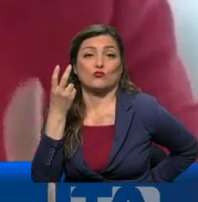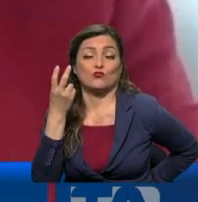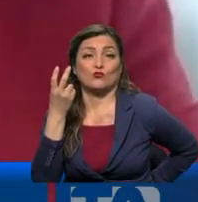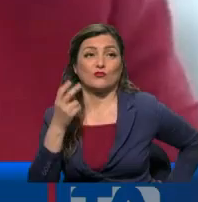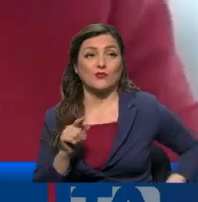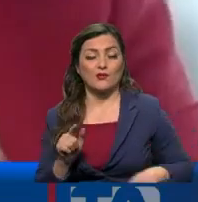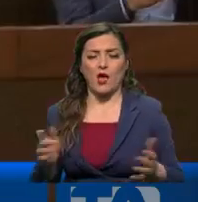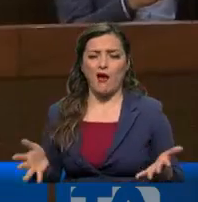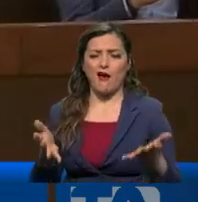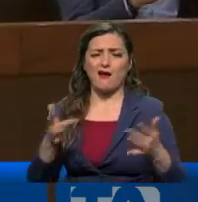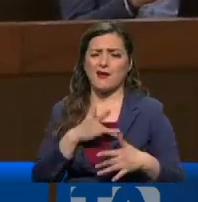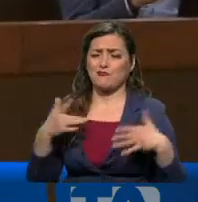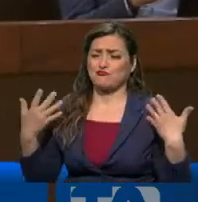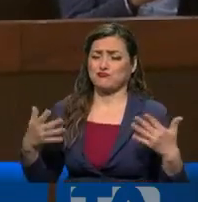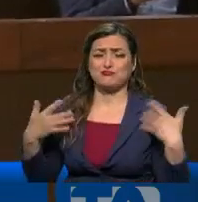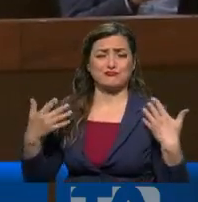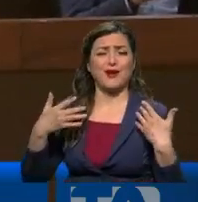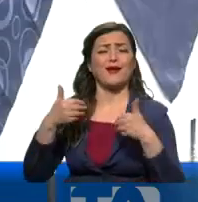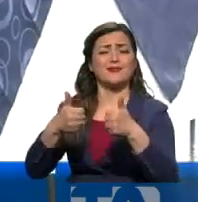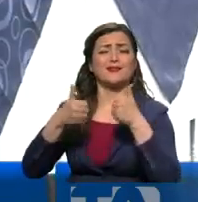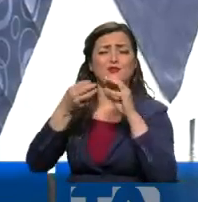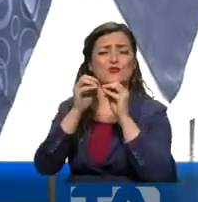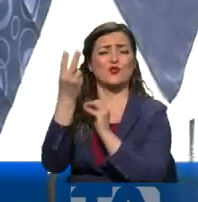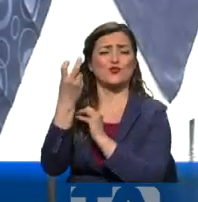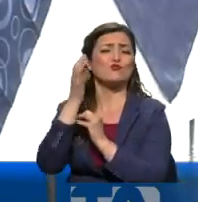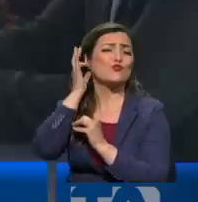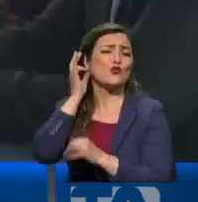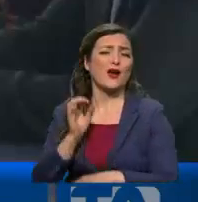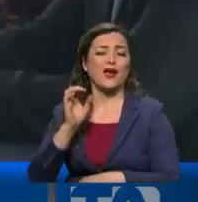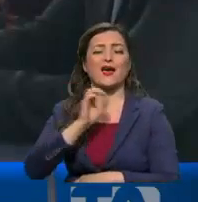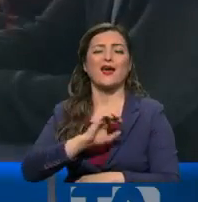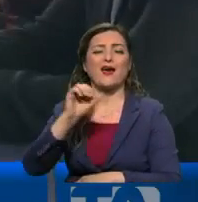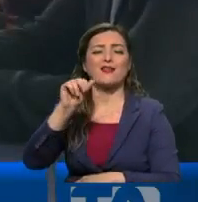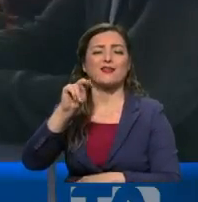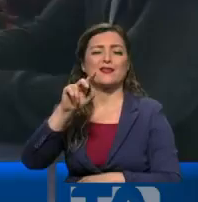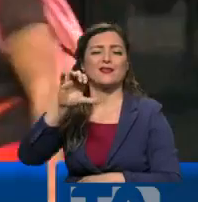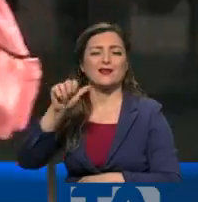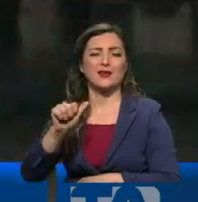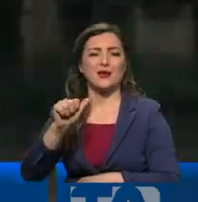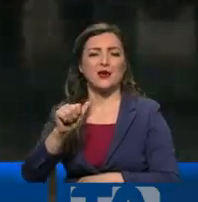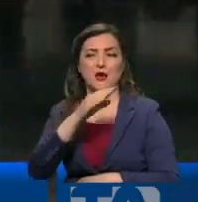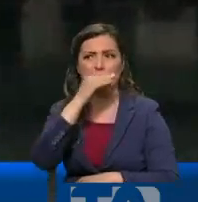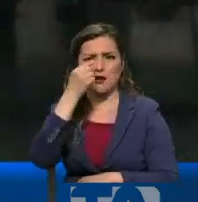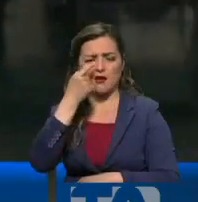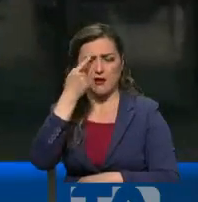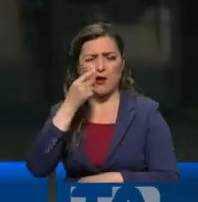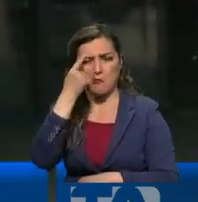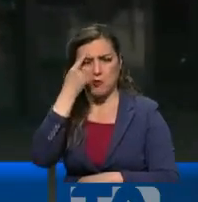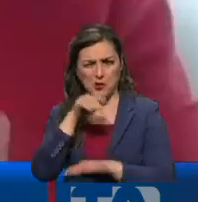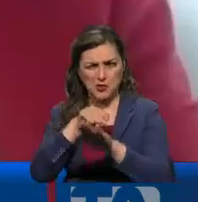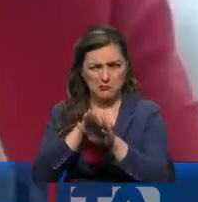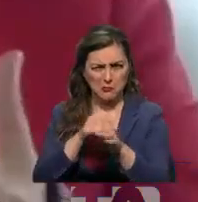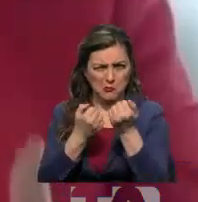manera entusiasta la candidatura de Ledesma y afirma que los apoyos correístas para conseguir ese cargo son